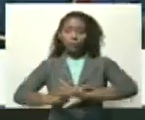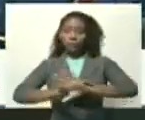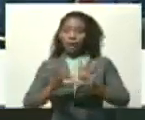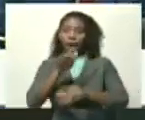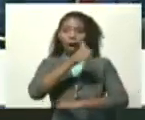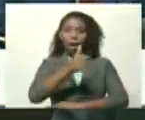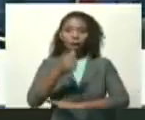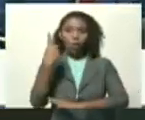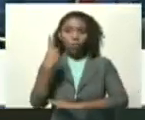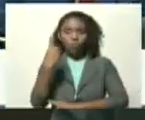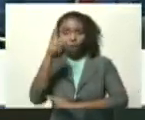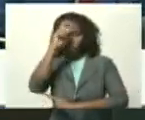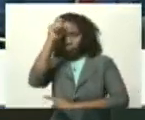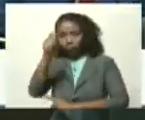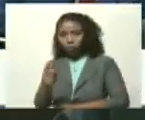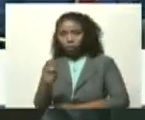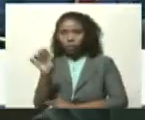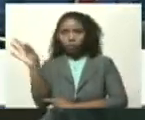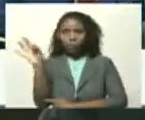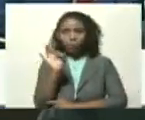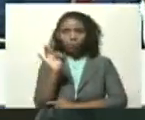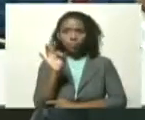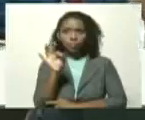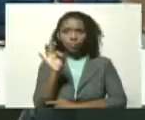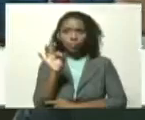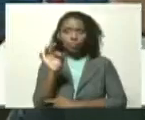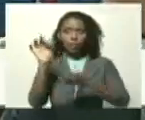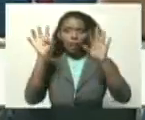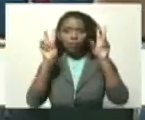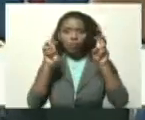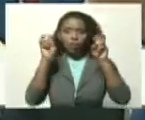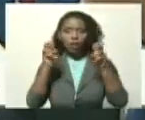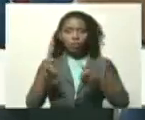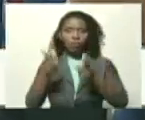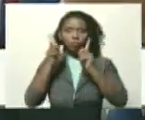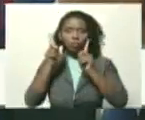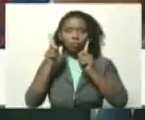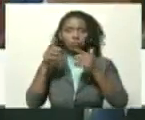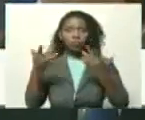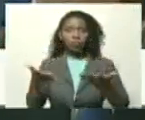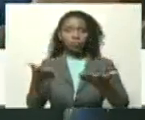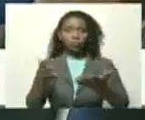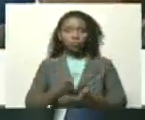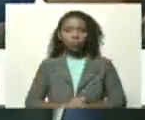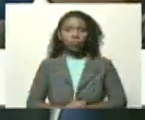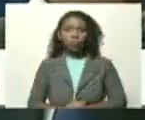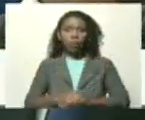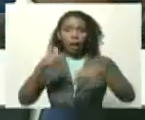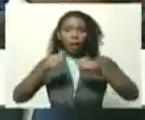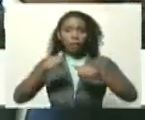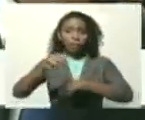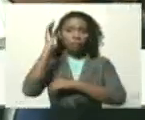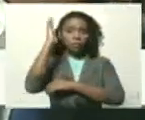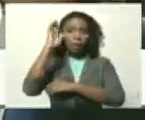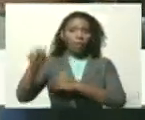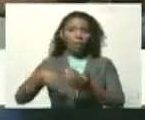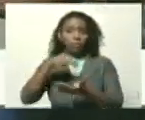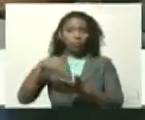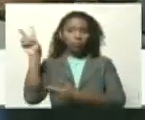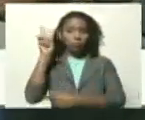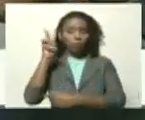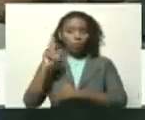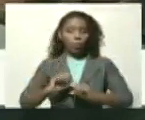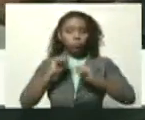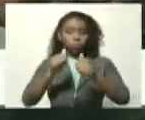uno ratificado, elegido las nuevas autoridades de este Parlamento venezolano,